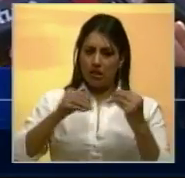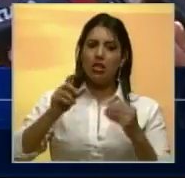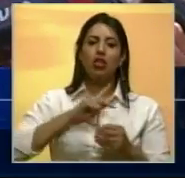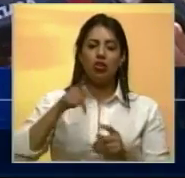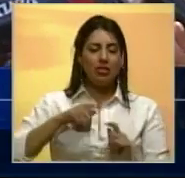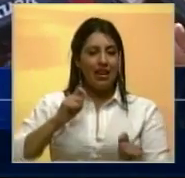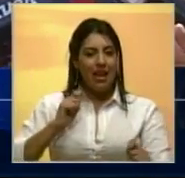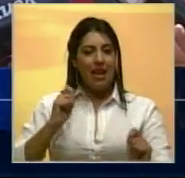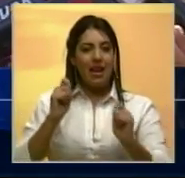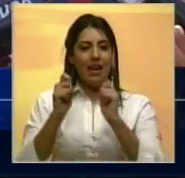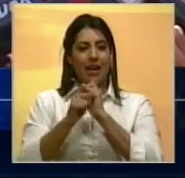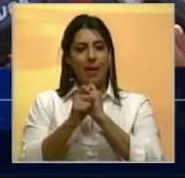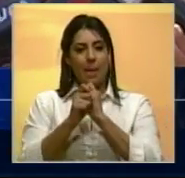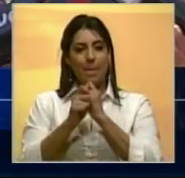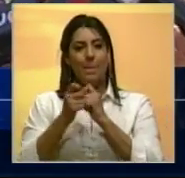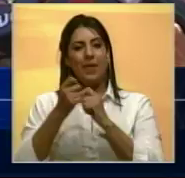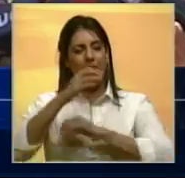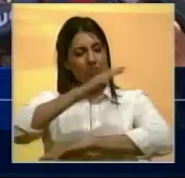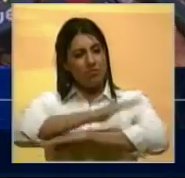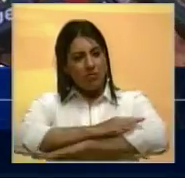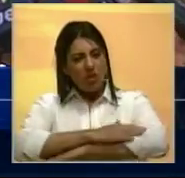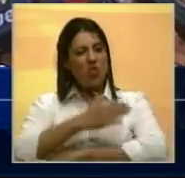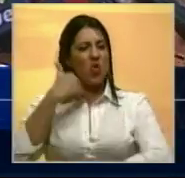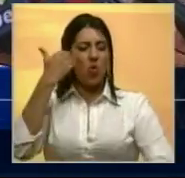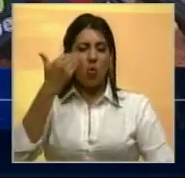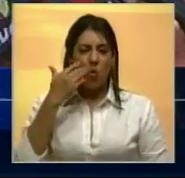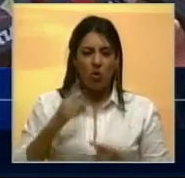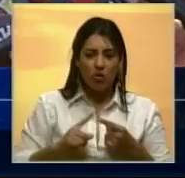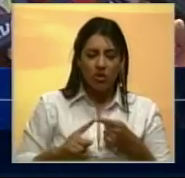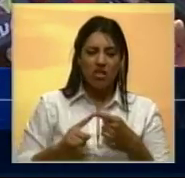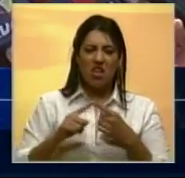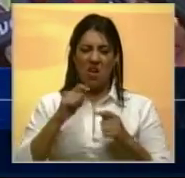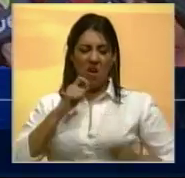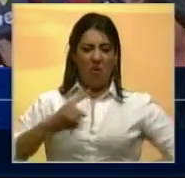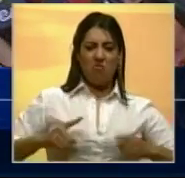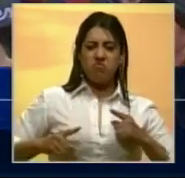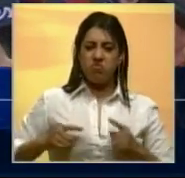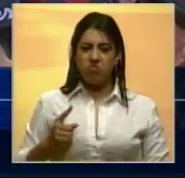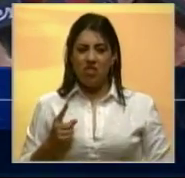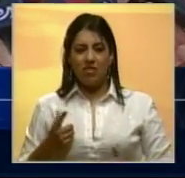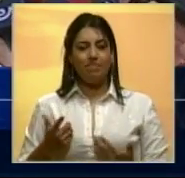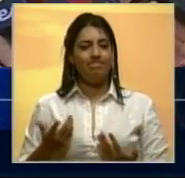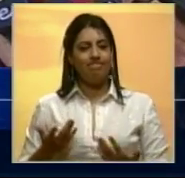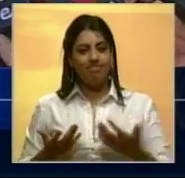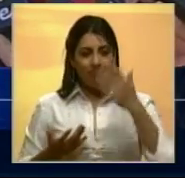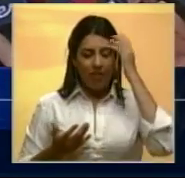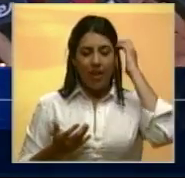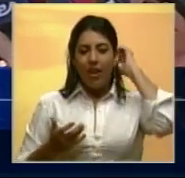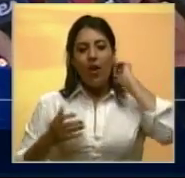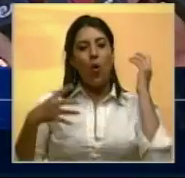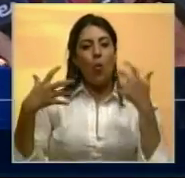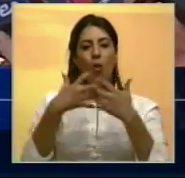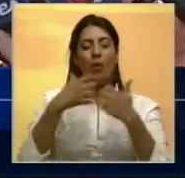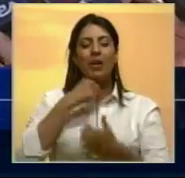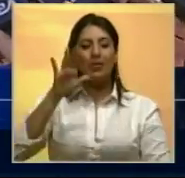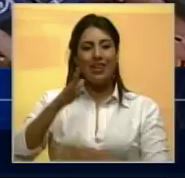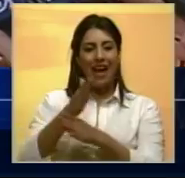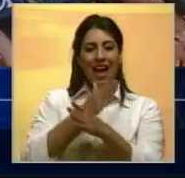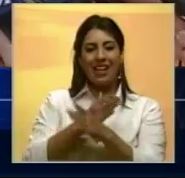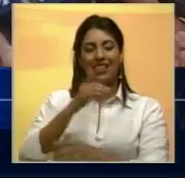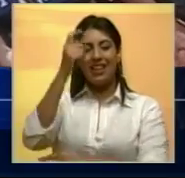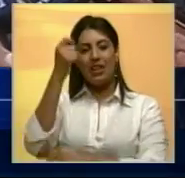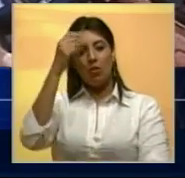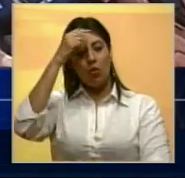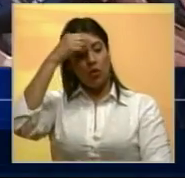efectivamente cambiara la actitud grosera, prepotente, conflictiva que trajo el